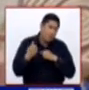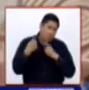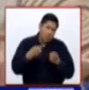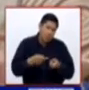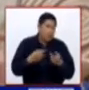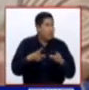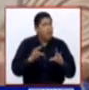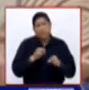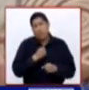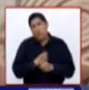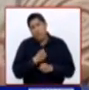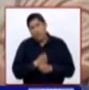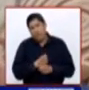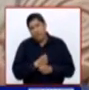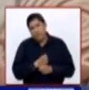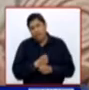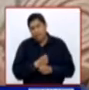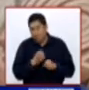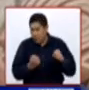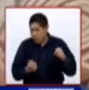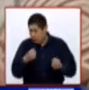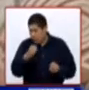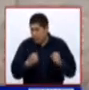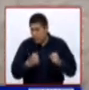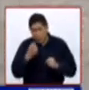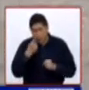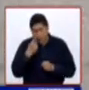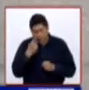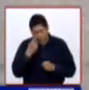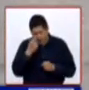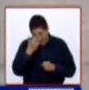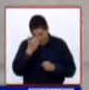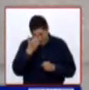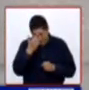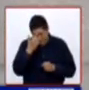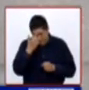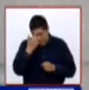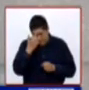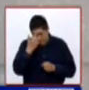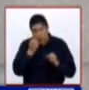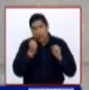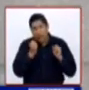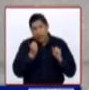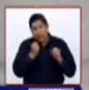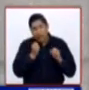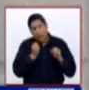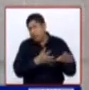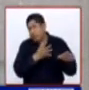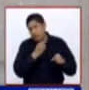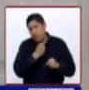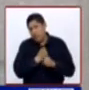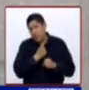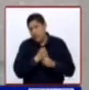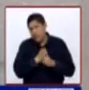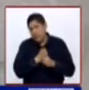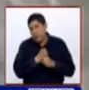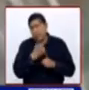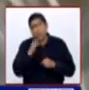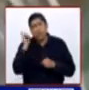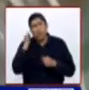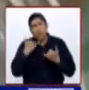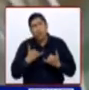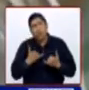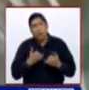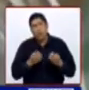Ya no estoy trabajando ya, doctora, periodista. ¿Ha dejado el trabajo? Lo he dejado ayer, hasta ayer, hoy